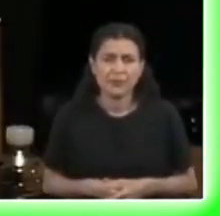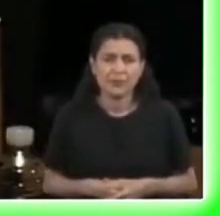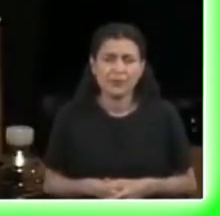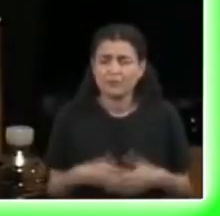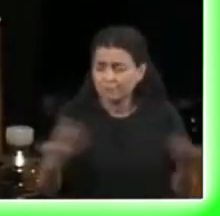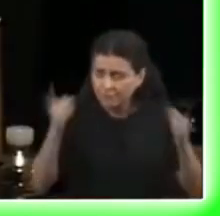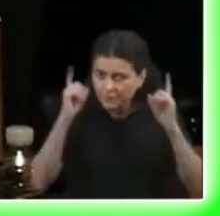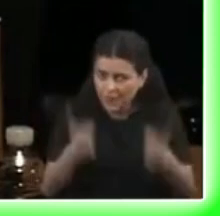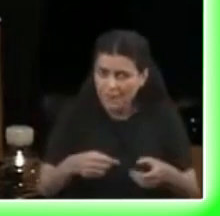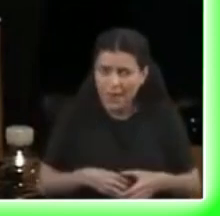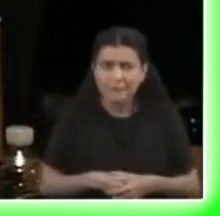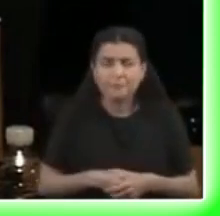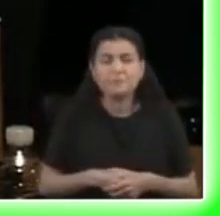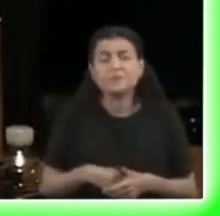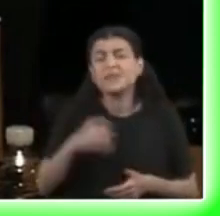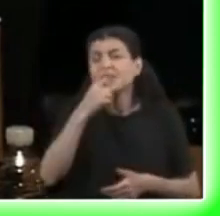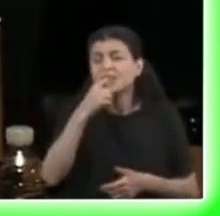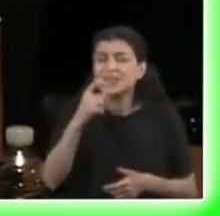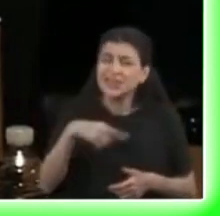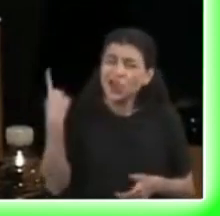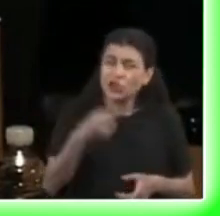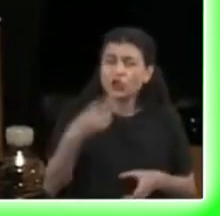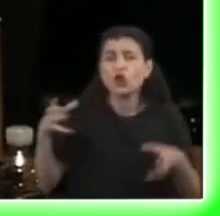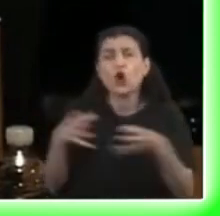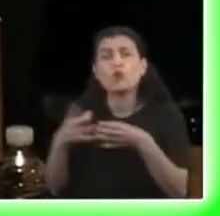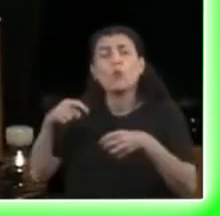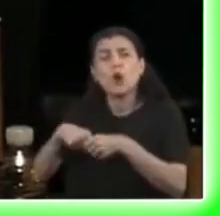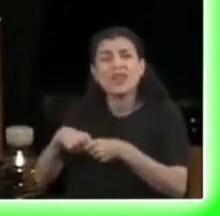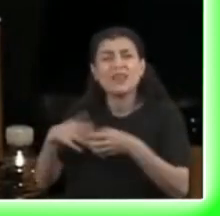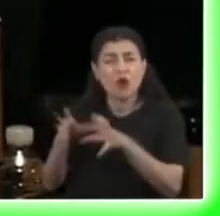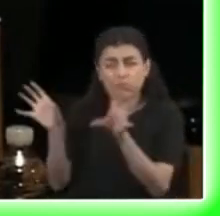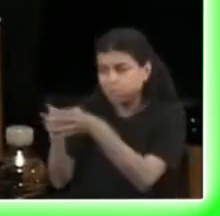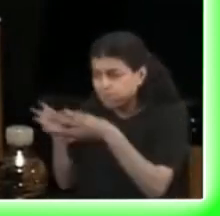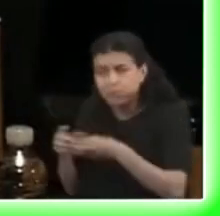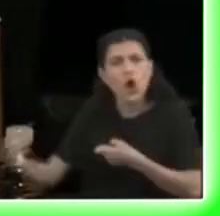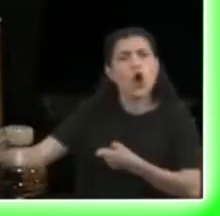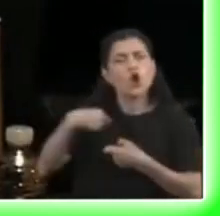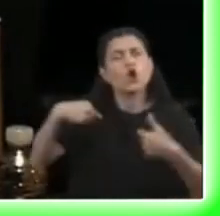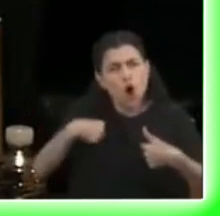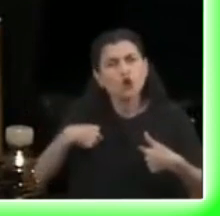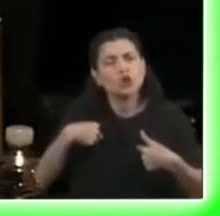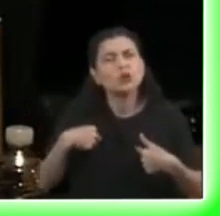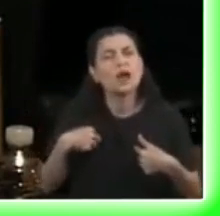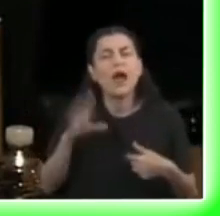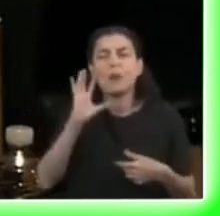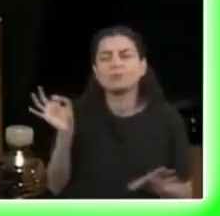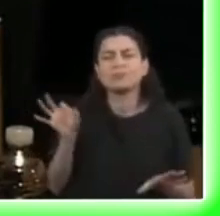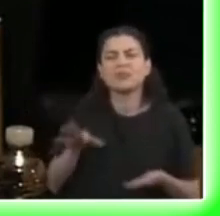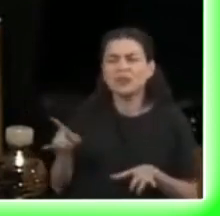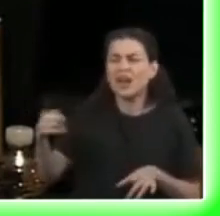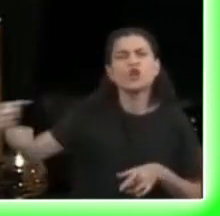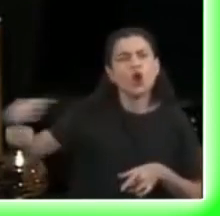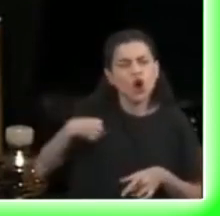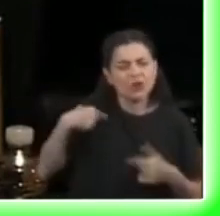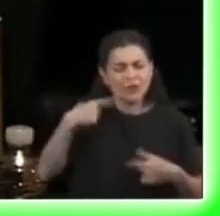Es más, si tenemos a toda la política en contra, probablemente estamos haciendo algo bien.